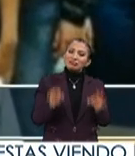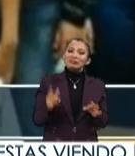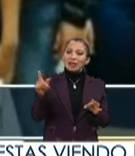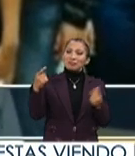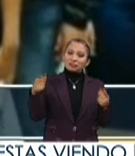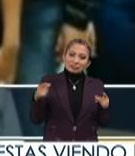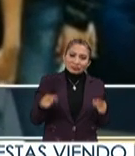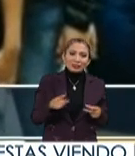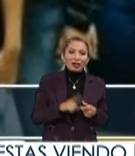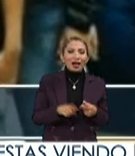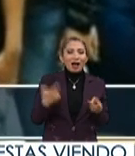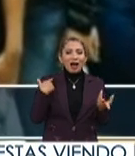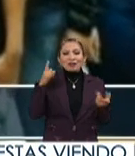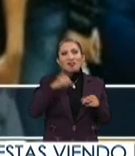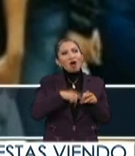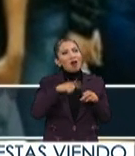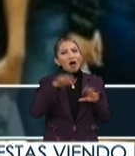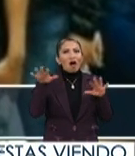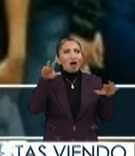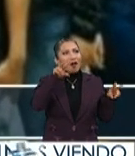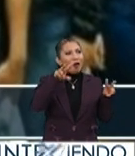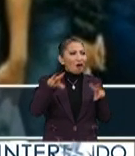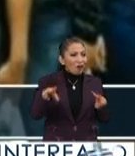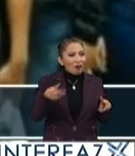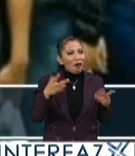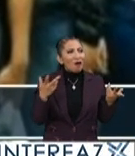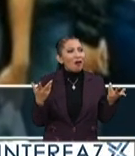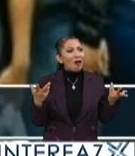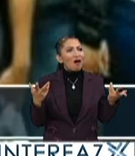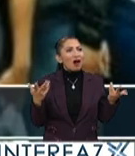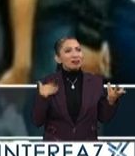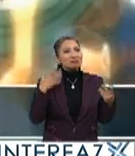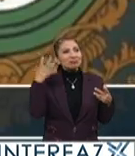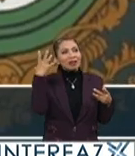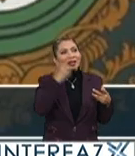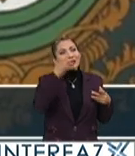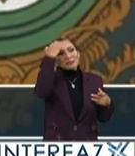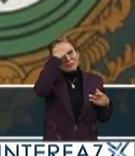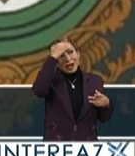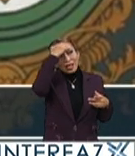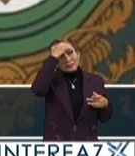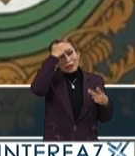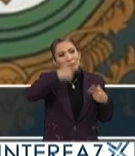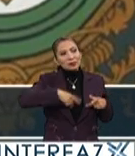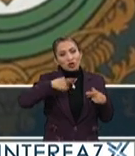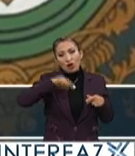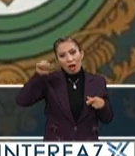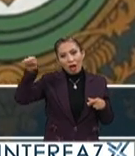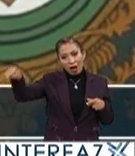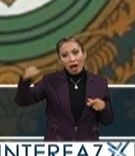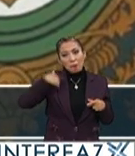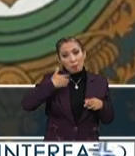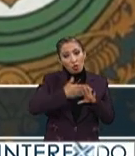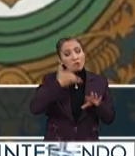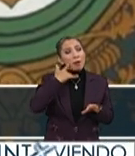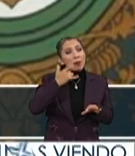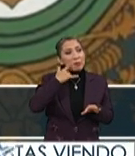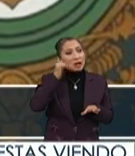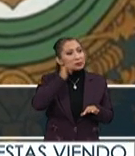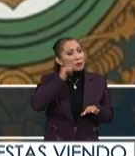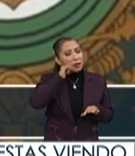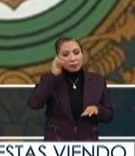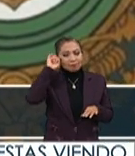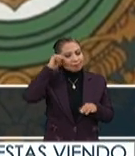la música, en los colores, y pues me llevo una bonita experiencia de la gente de allá, que es muy amable y siempre